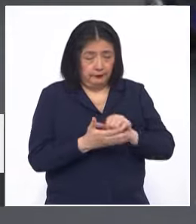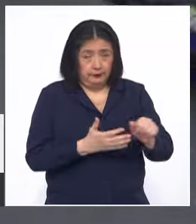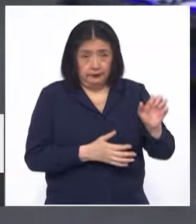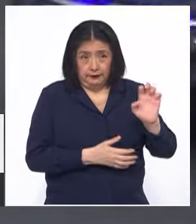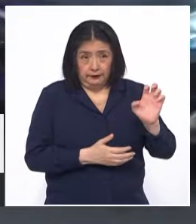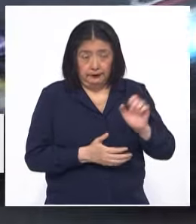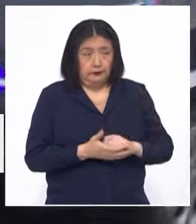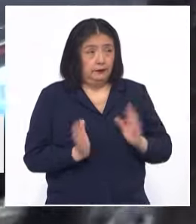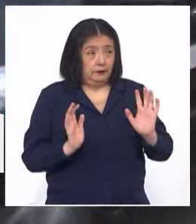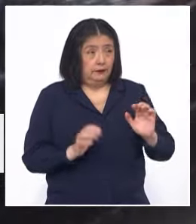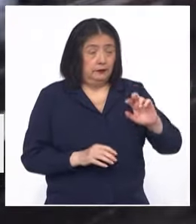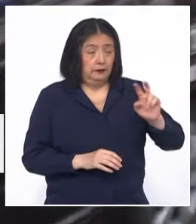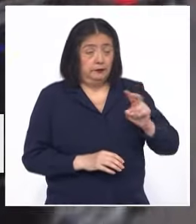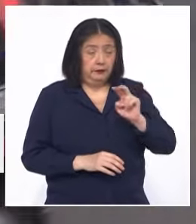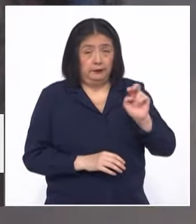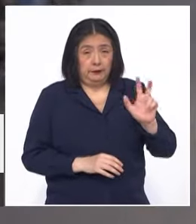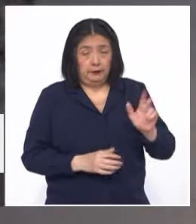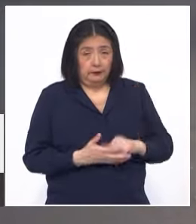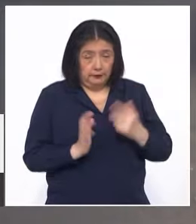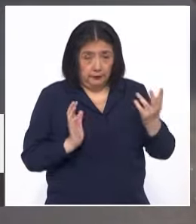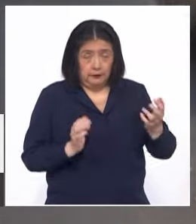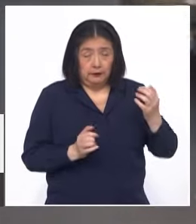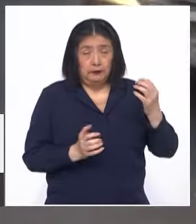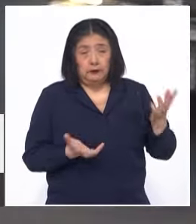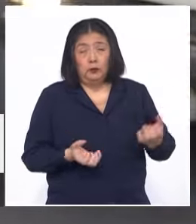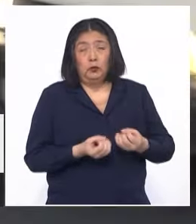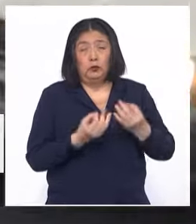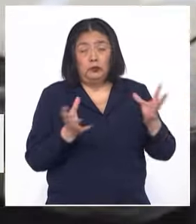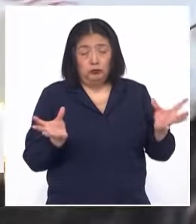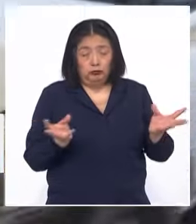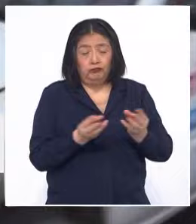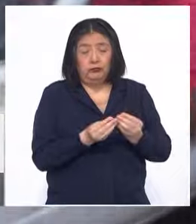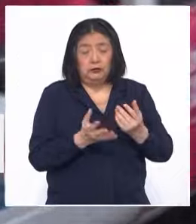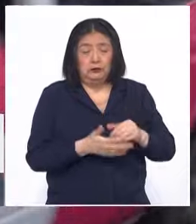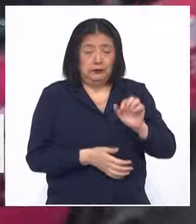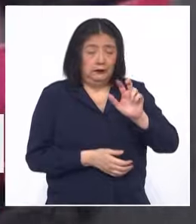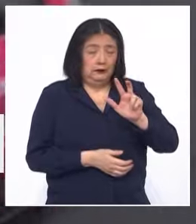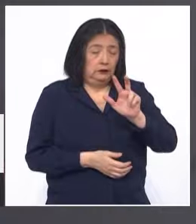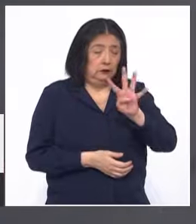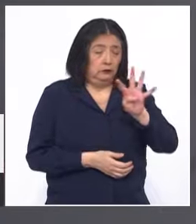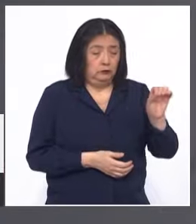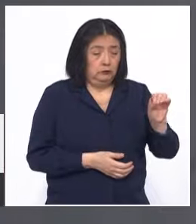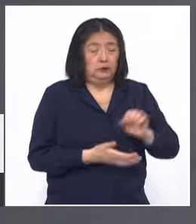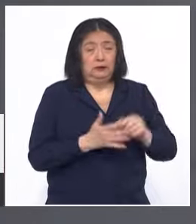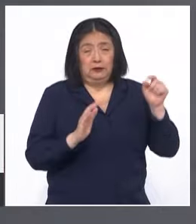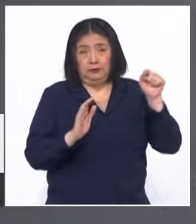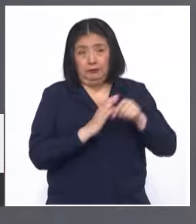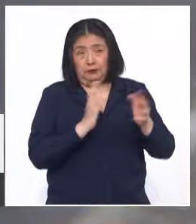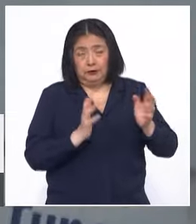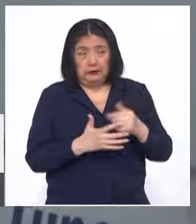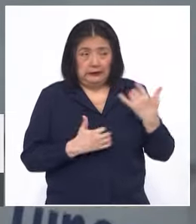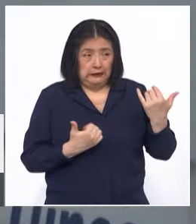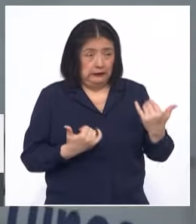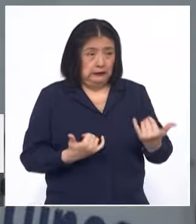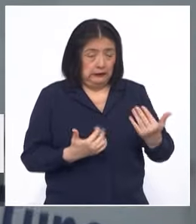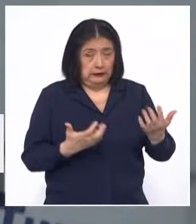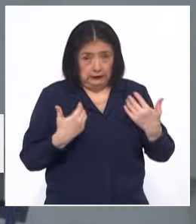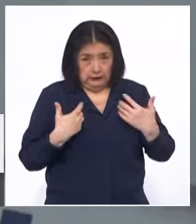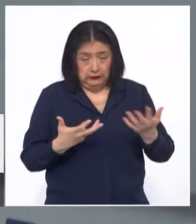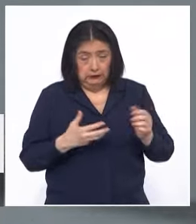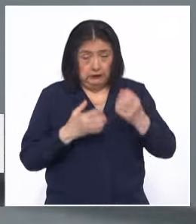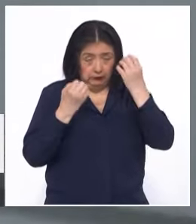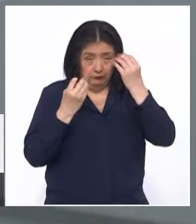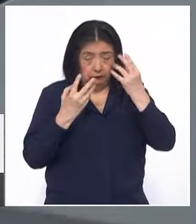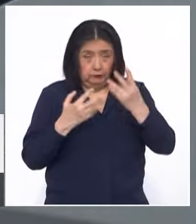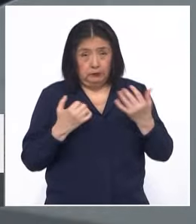enero y en lo que va del 2023 se cerró este año con más de 340 asesinatos es lo que tenemos que